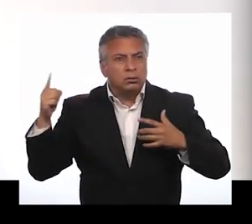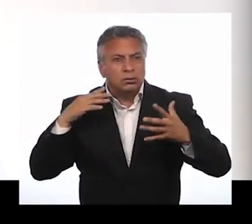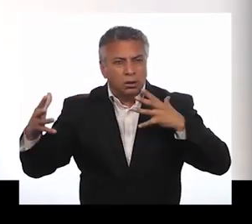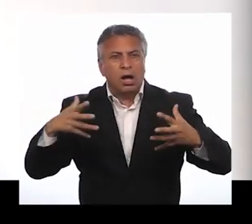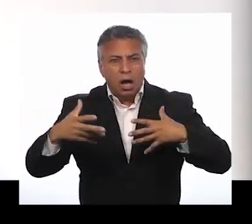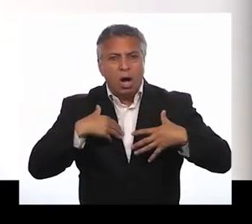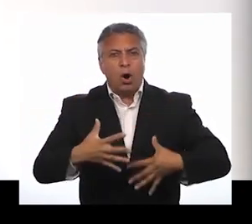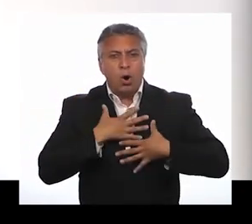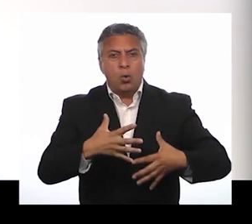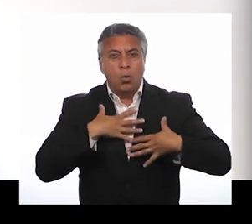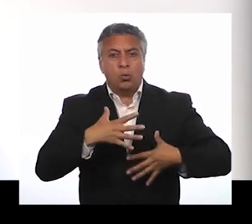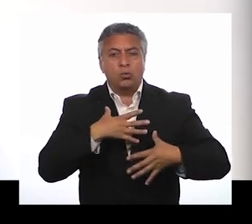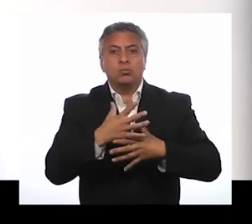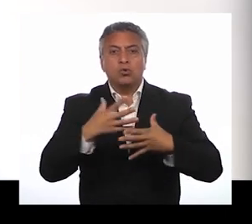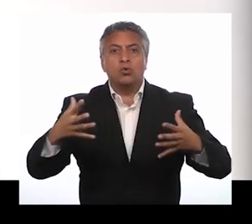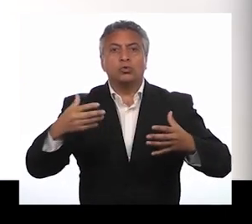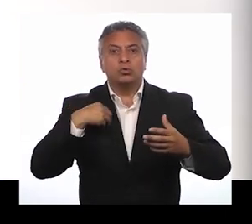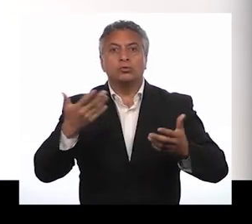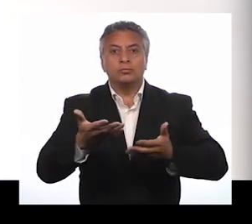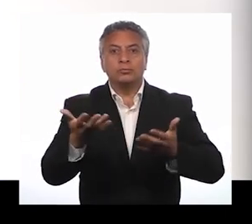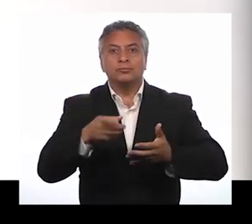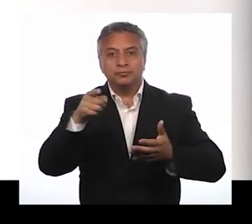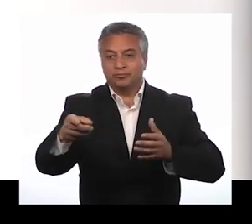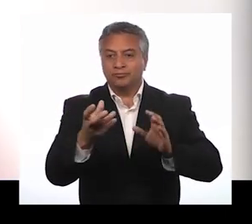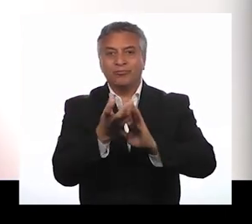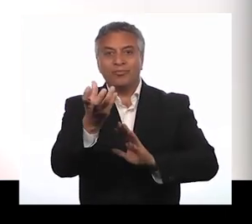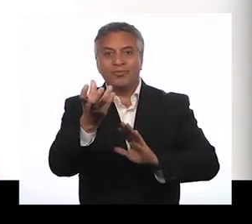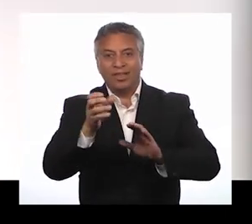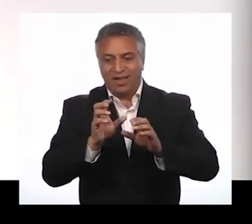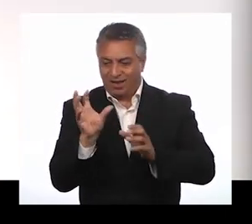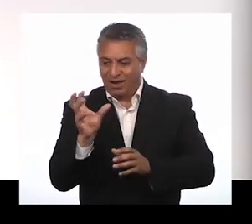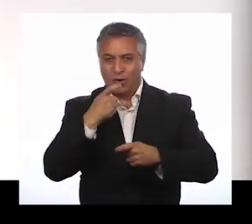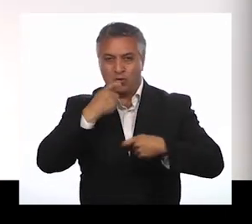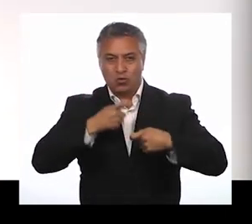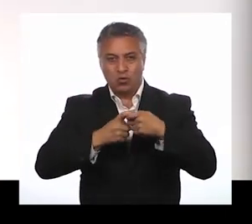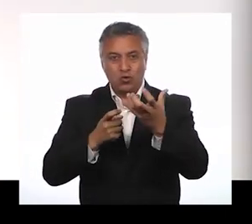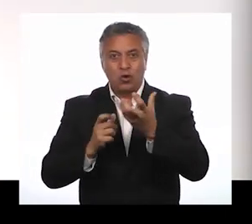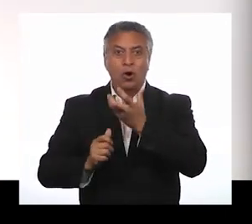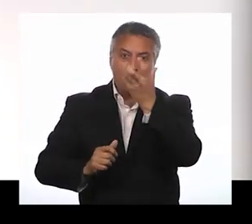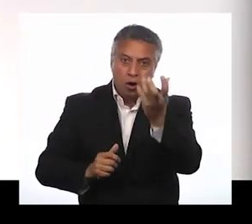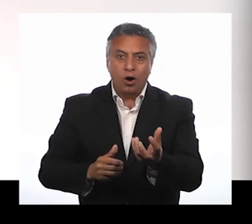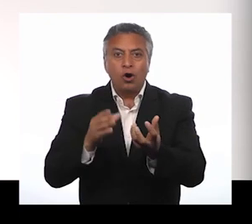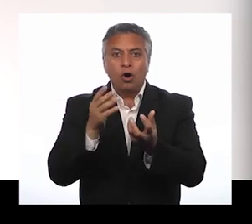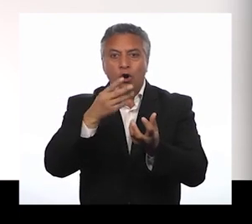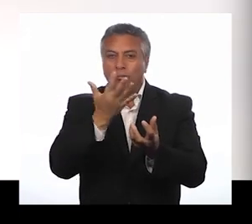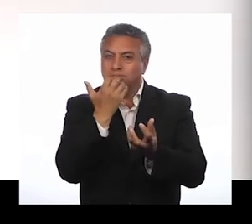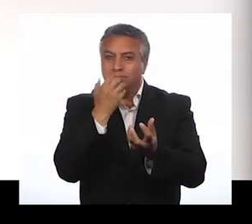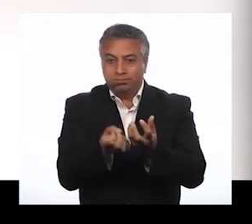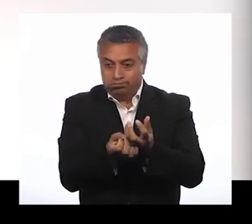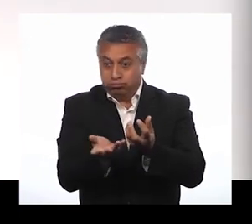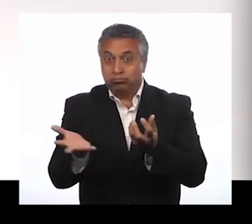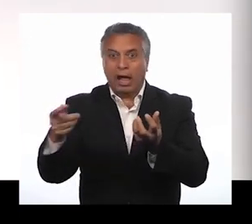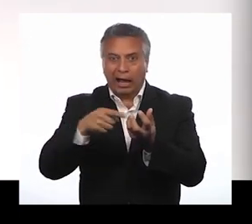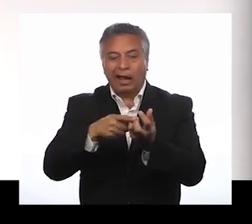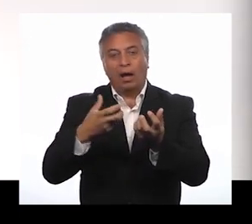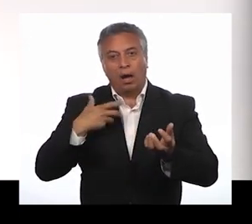pues, porque me había llegado la lacrimógena. Lo que más me impactó, sin